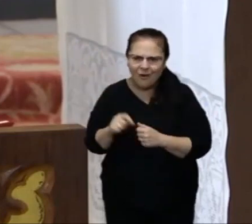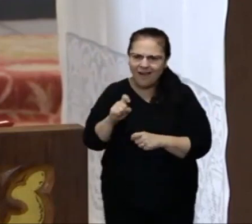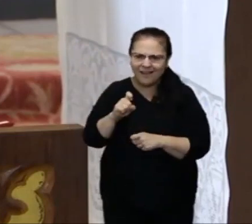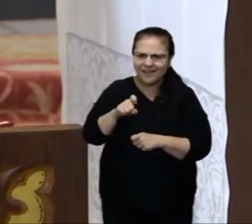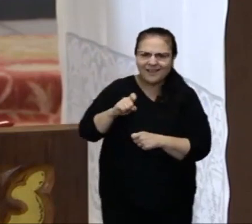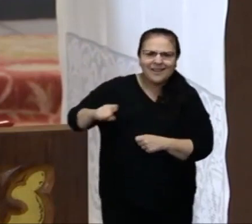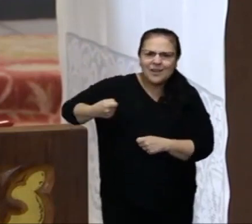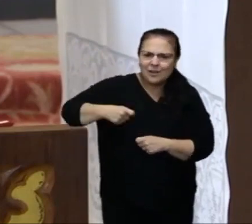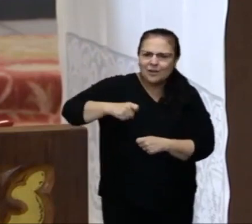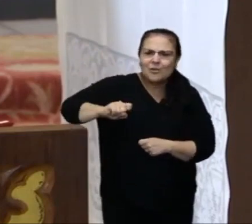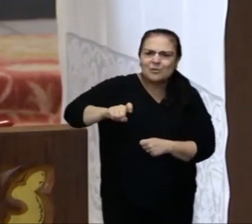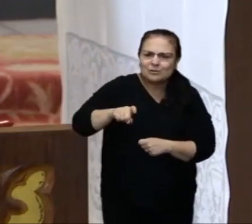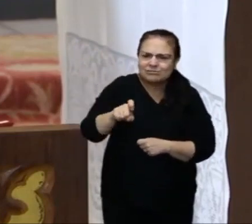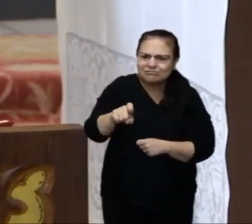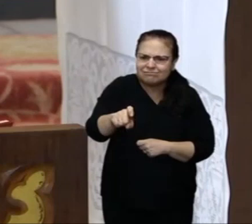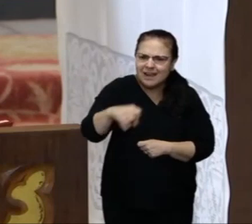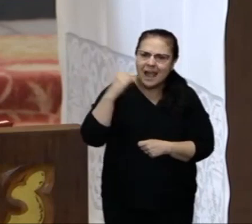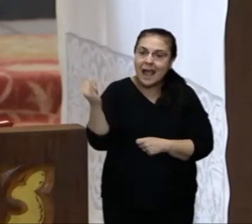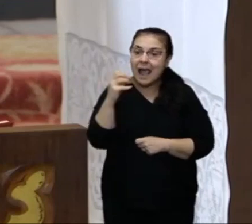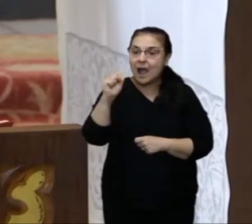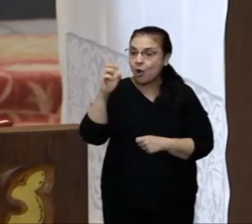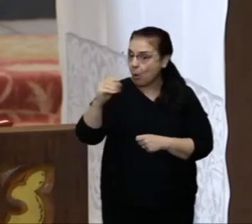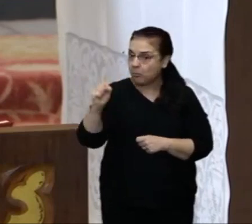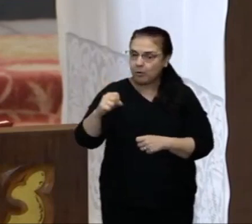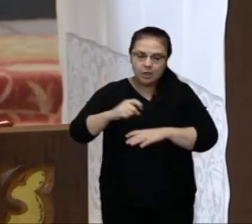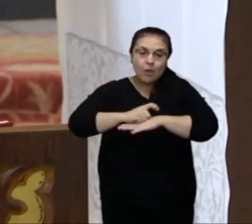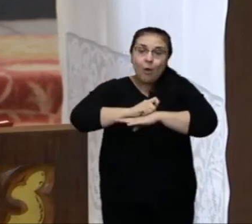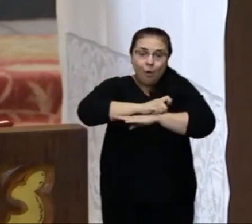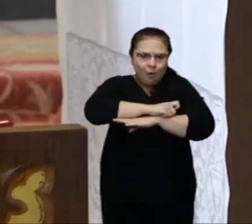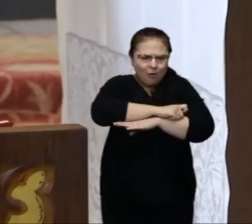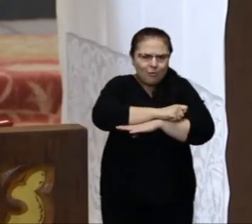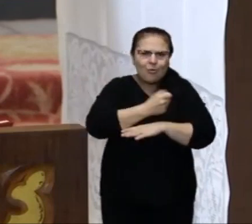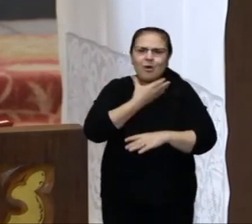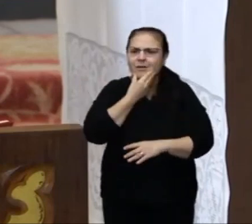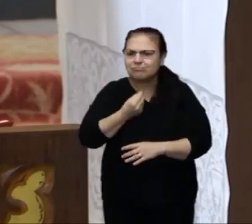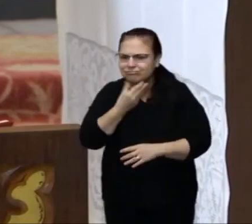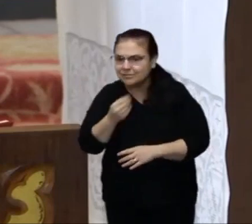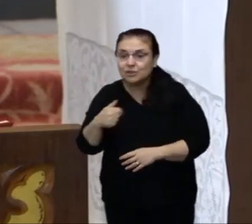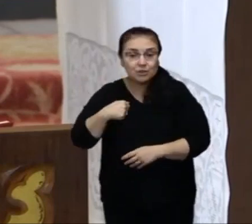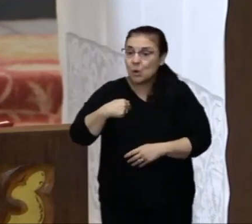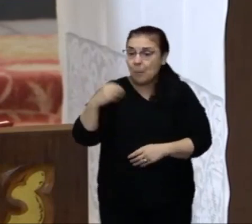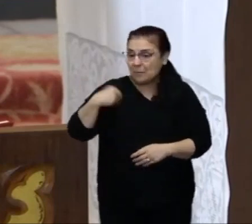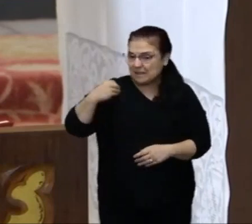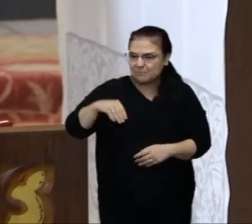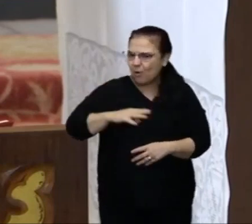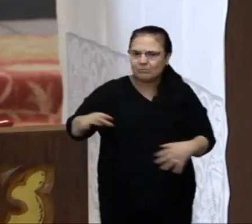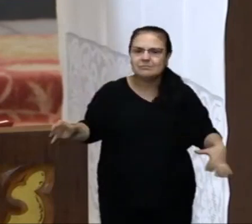Jacob, oruga de Israel, yo mismo te auxilio.